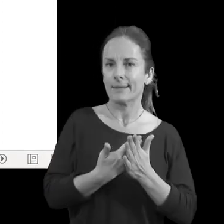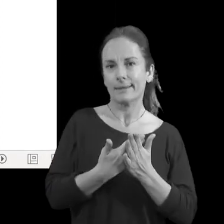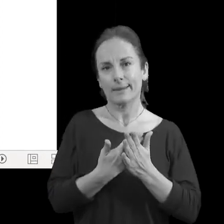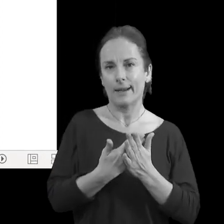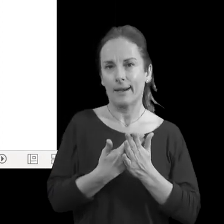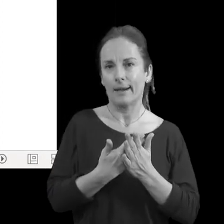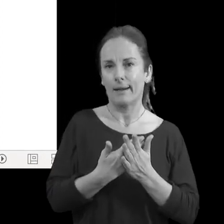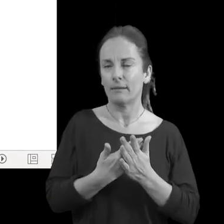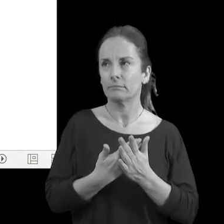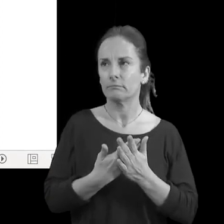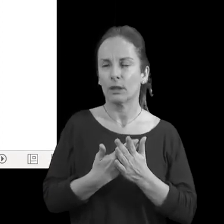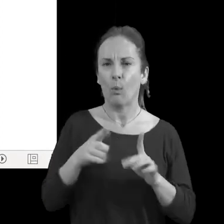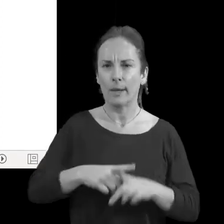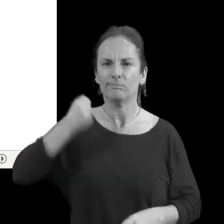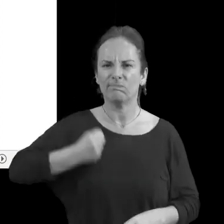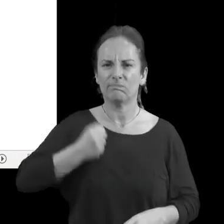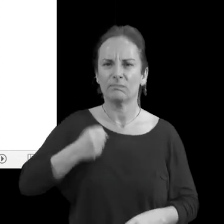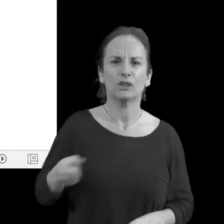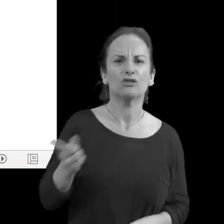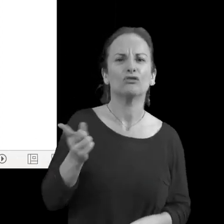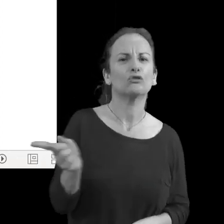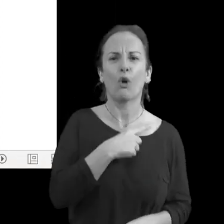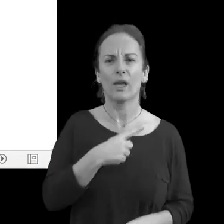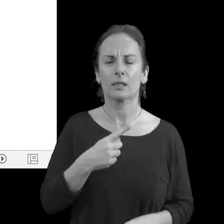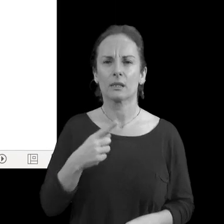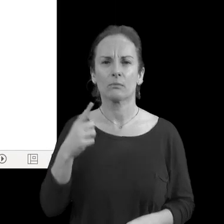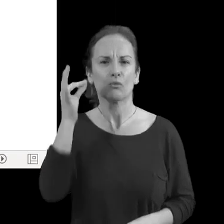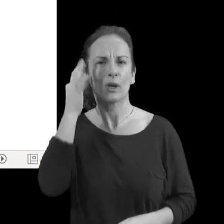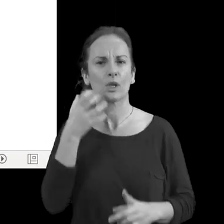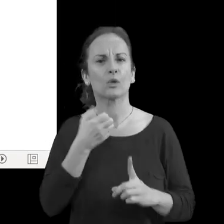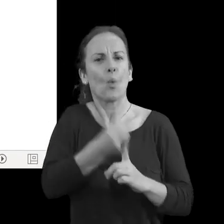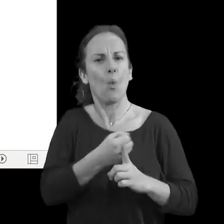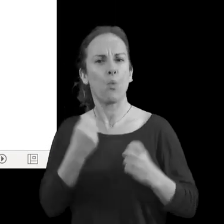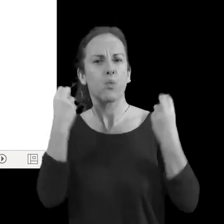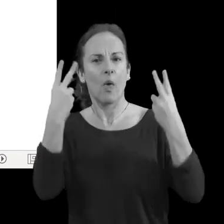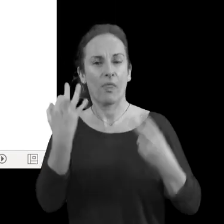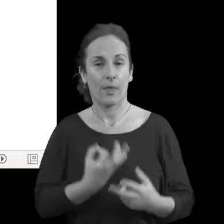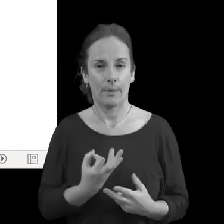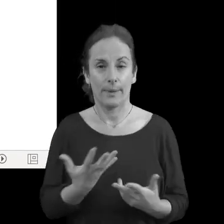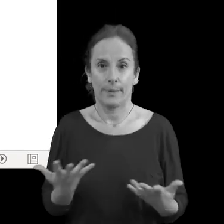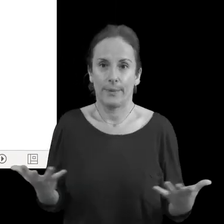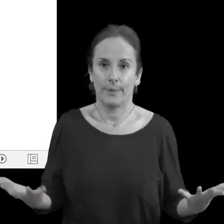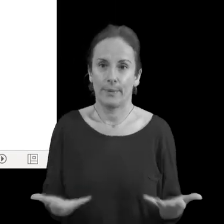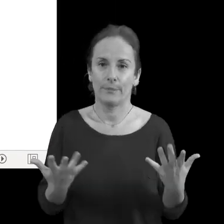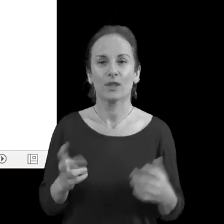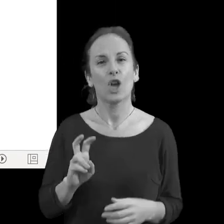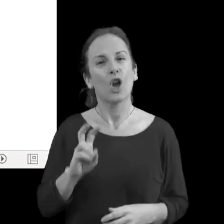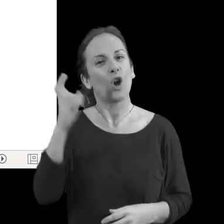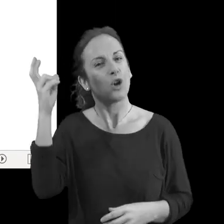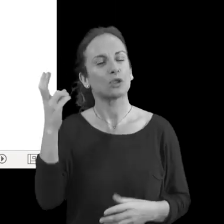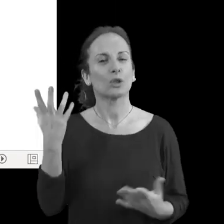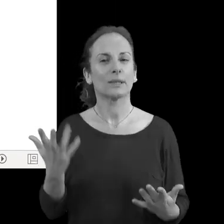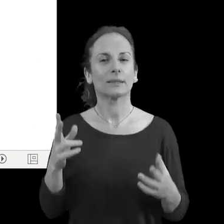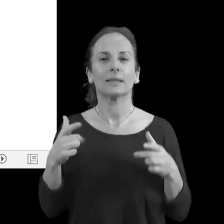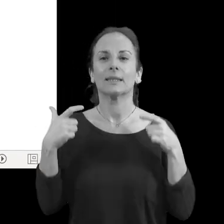veces, casi que a toda costa, ¿no? Para que se me entienda, ¿no? Y hay otra mirada, otra perspectiva, que es la queer,